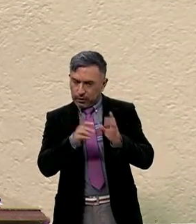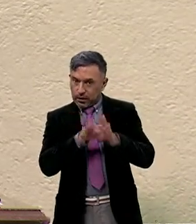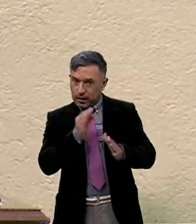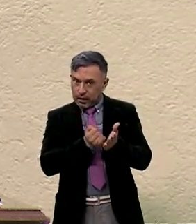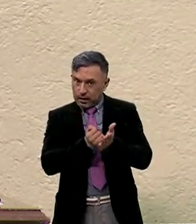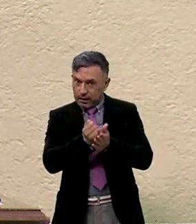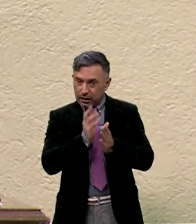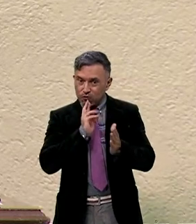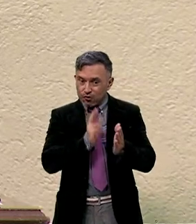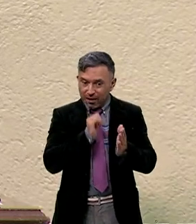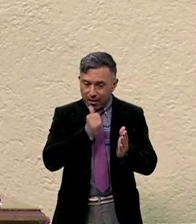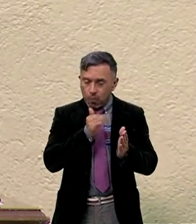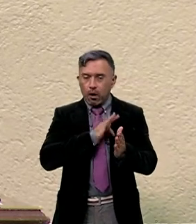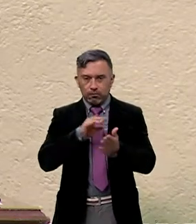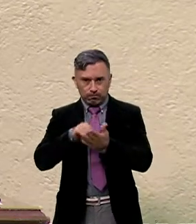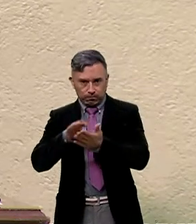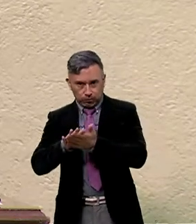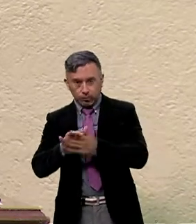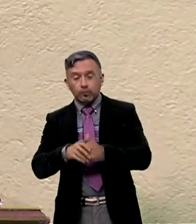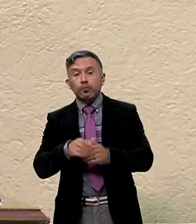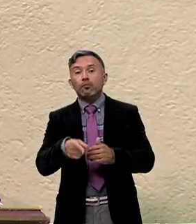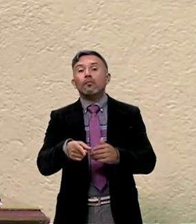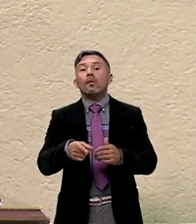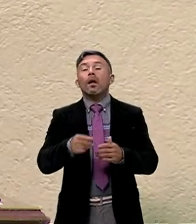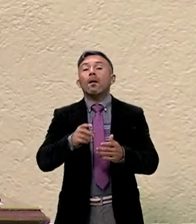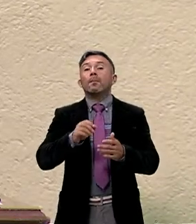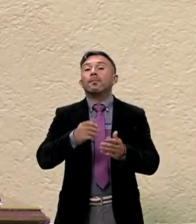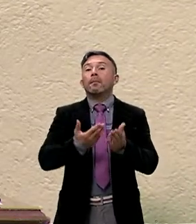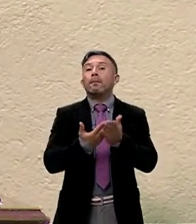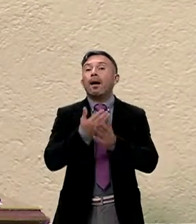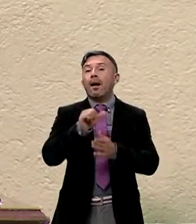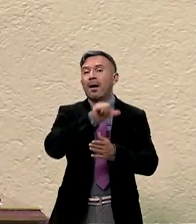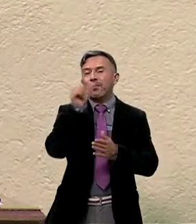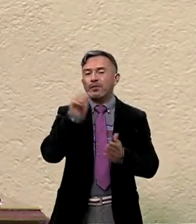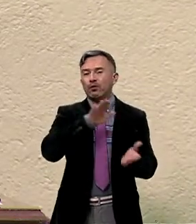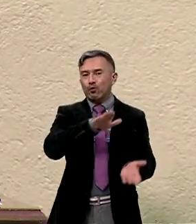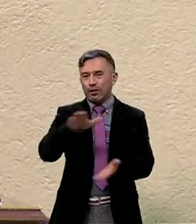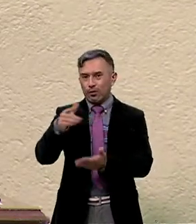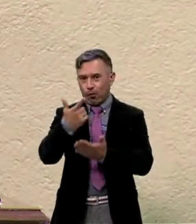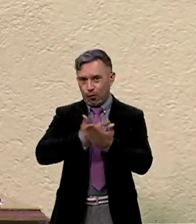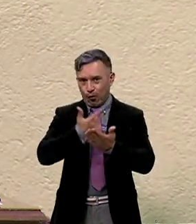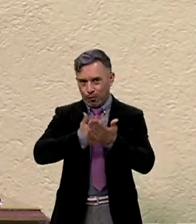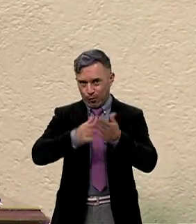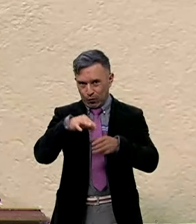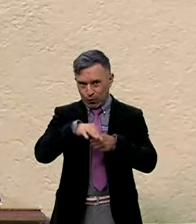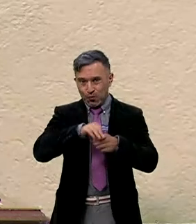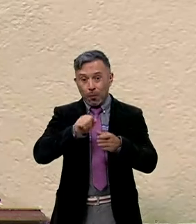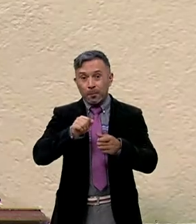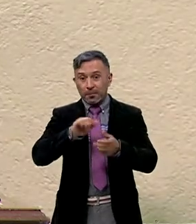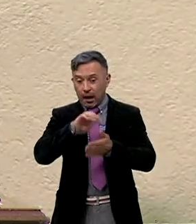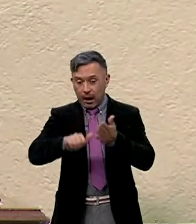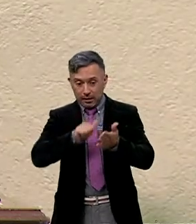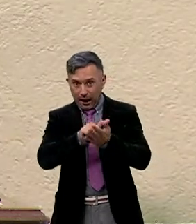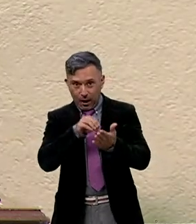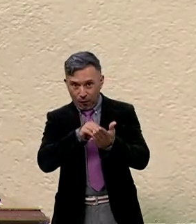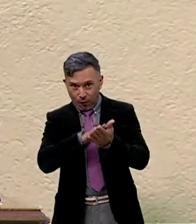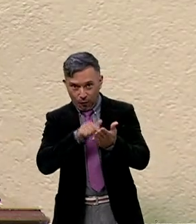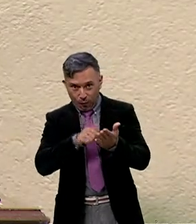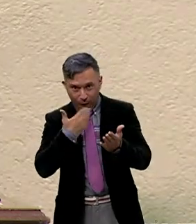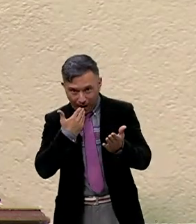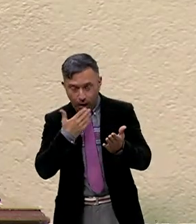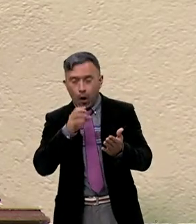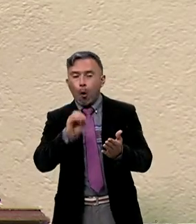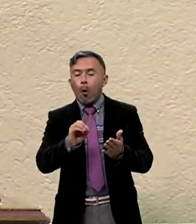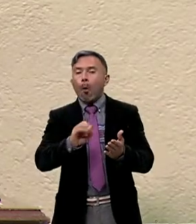consigna no se encuentra el acta de la jornada y de escrutinio y cómputo en el expediente de la mesa receptora o bien el paquete se